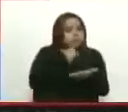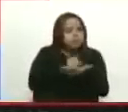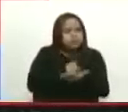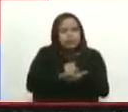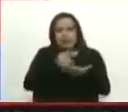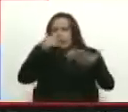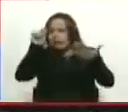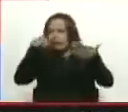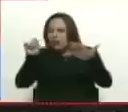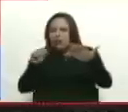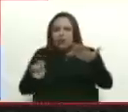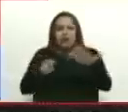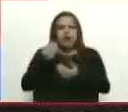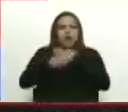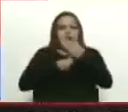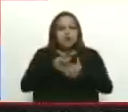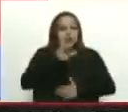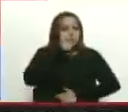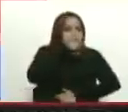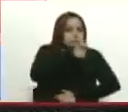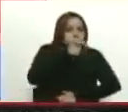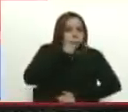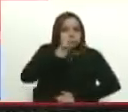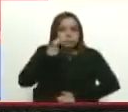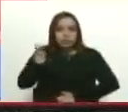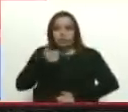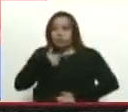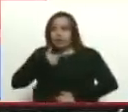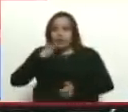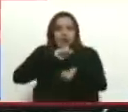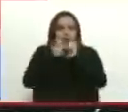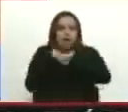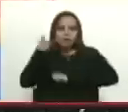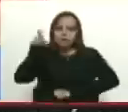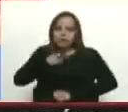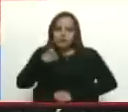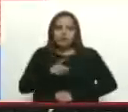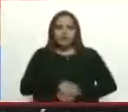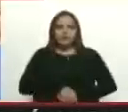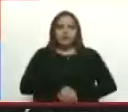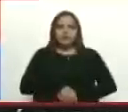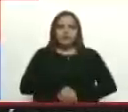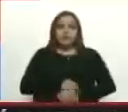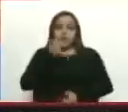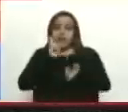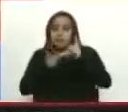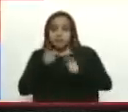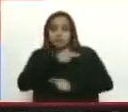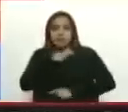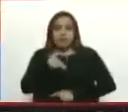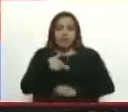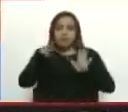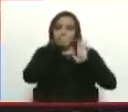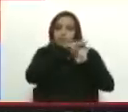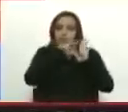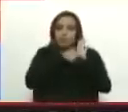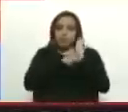chequeando, haciendo observaciones donde tengamos que hacer cambios, donde sea necesario hacer, de acuerdo a nuestros